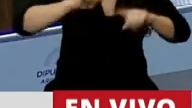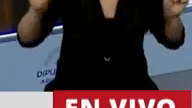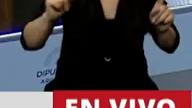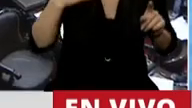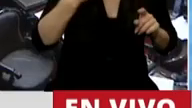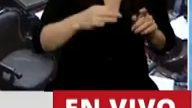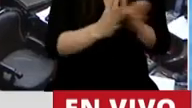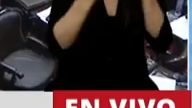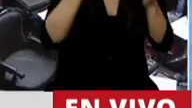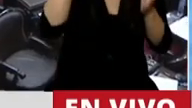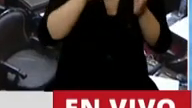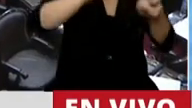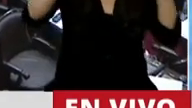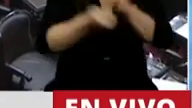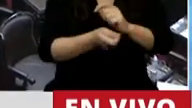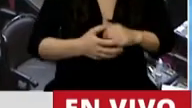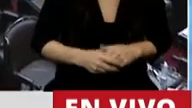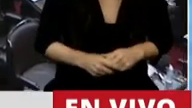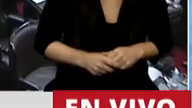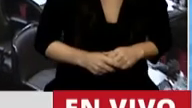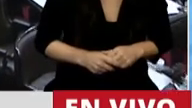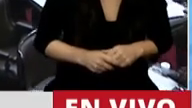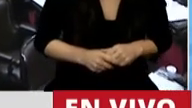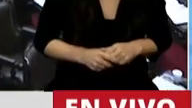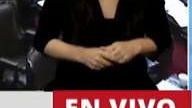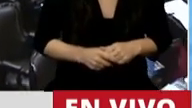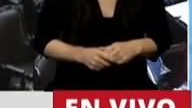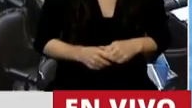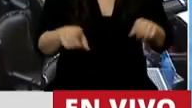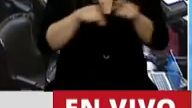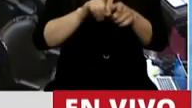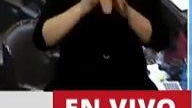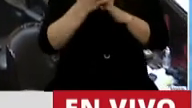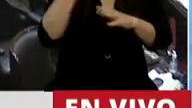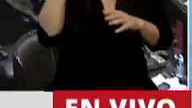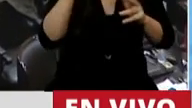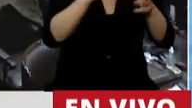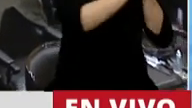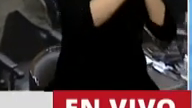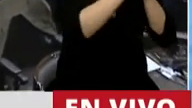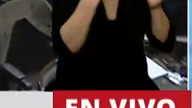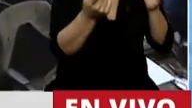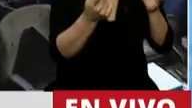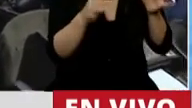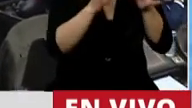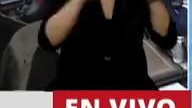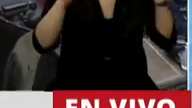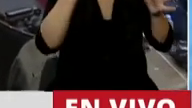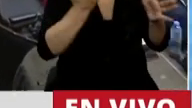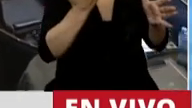reforma constitucional, señor presidente. Y como decía, Raúl nos decía que la democracia tiene